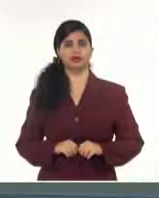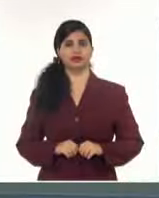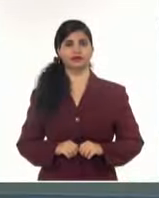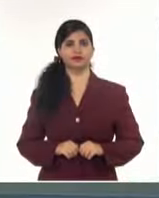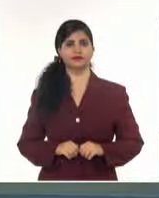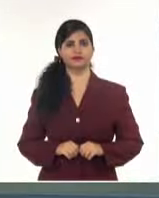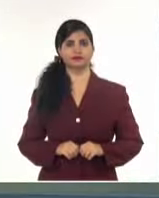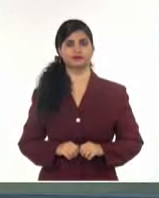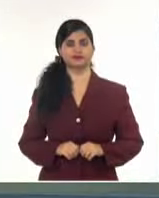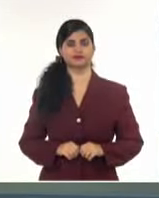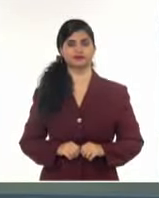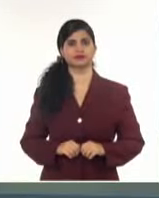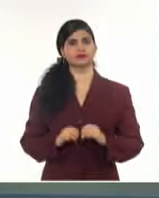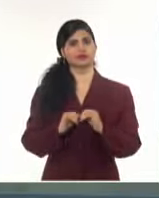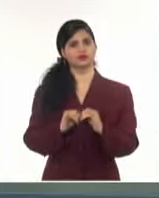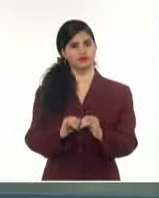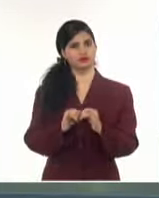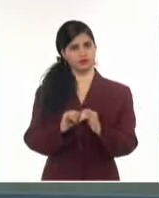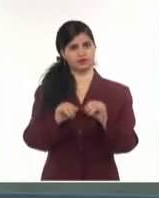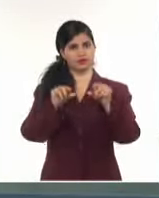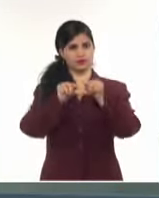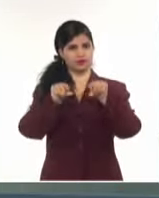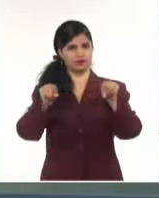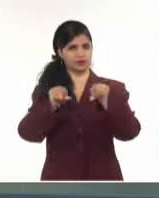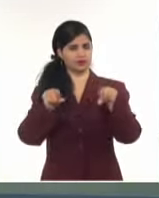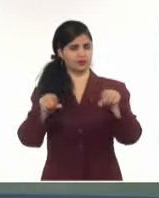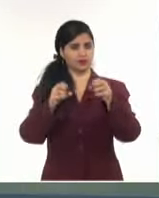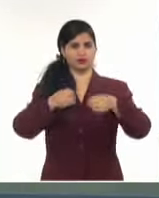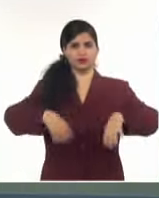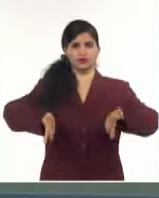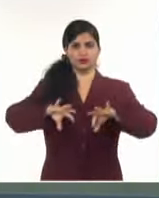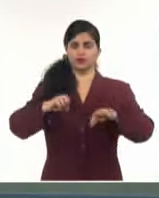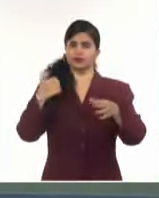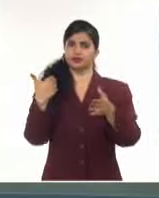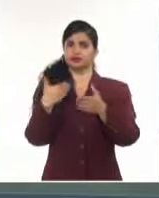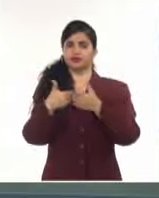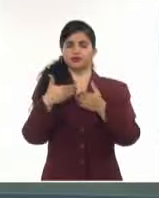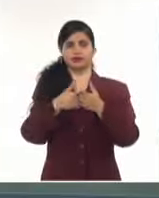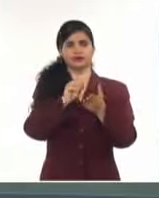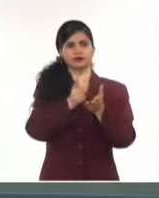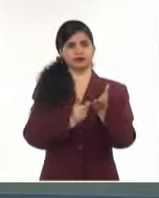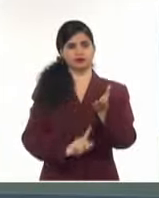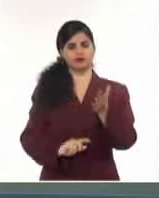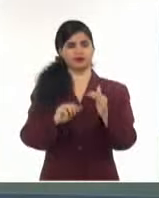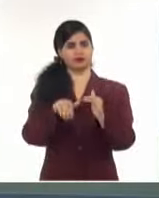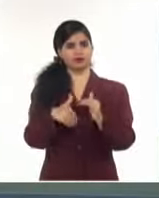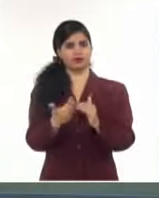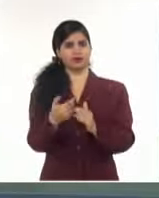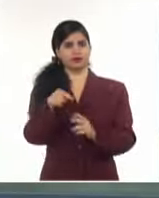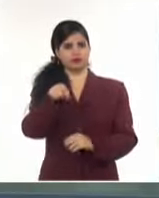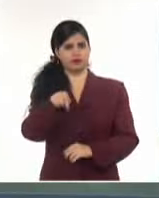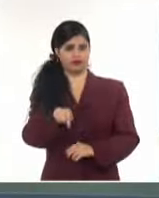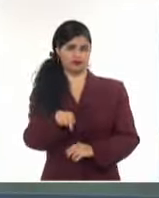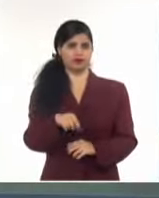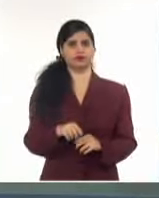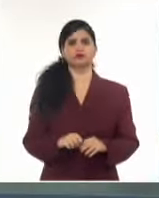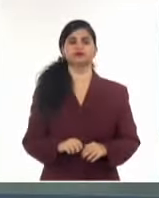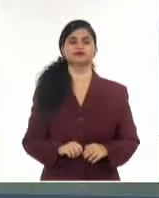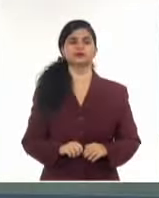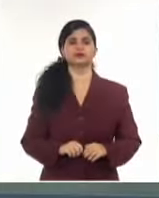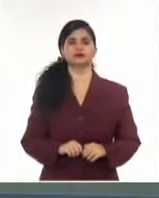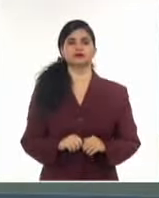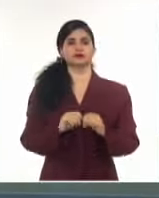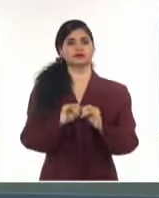Y en nuestro noticiero ofrecemos a continuación detalles de la situación electroenergética en nuestro país para esta jornada a través de las declaraciones